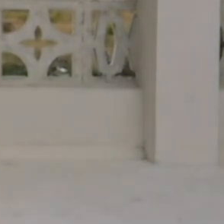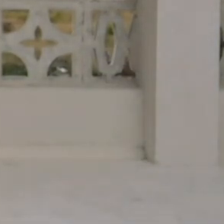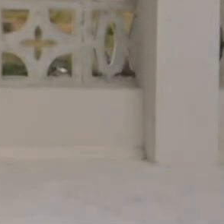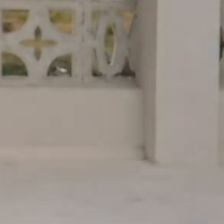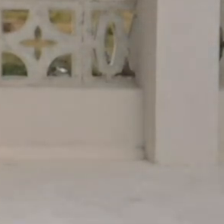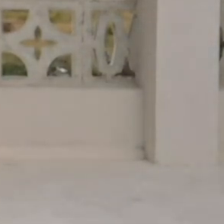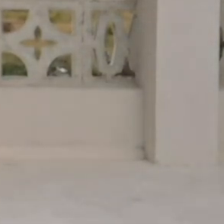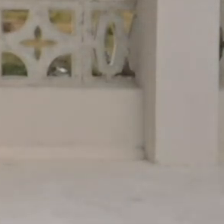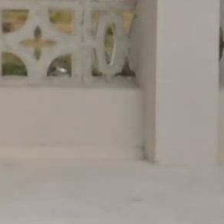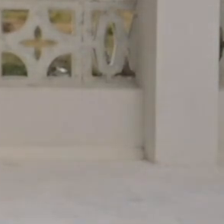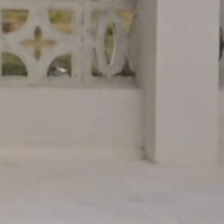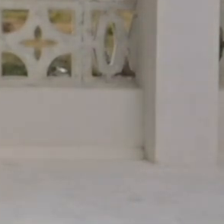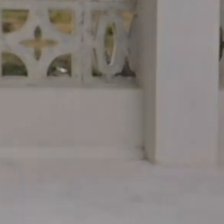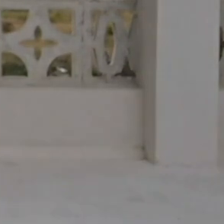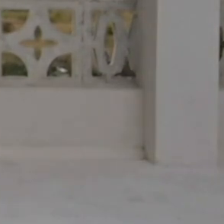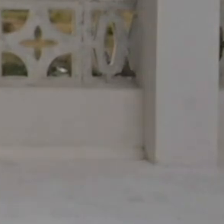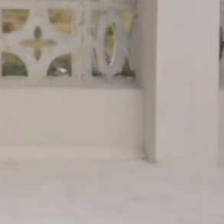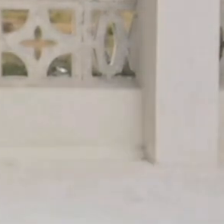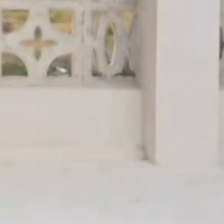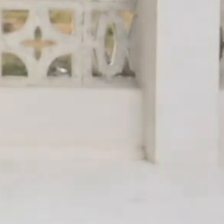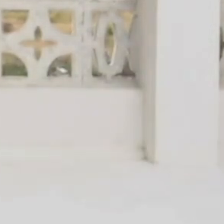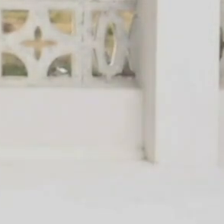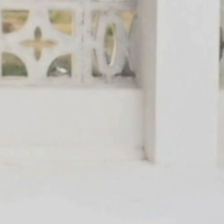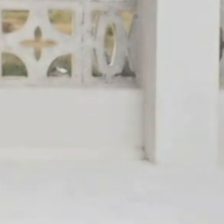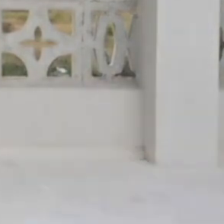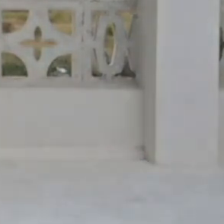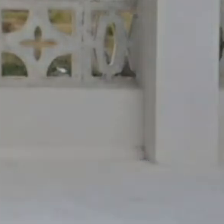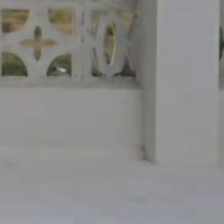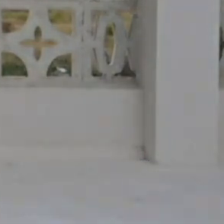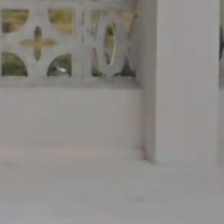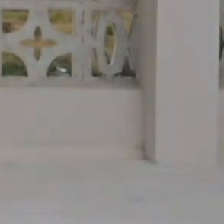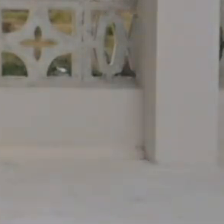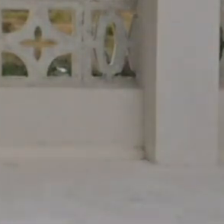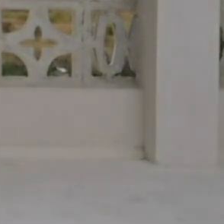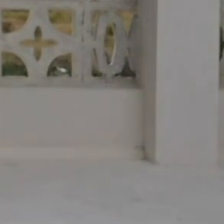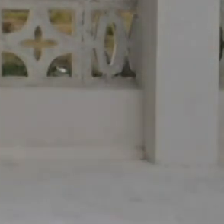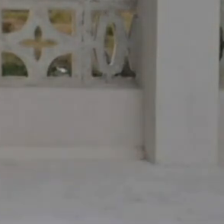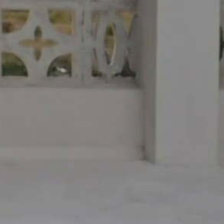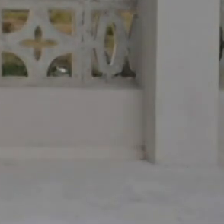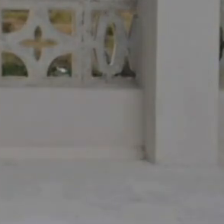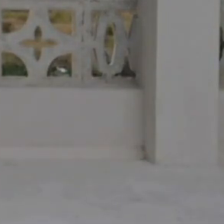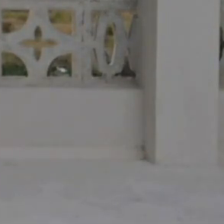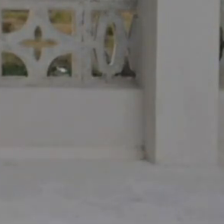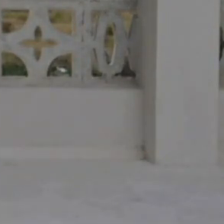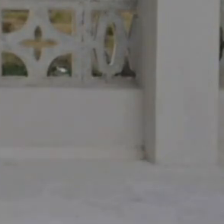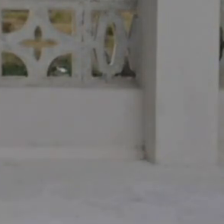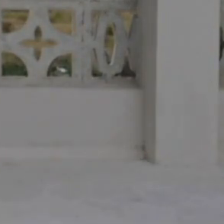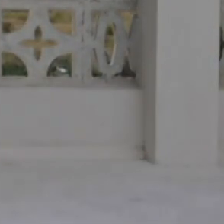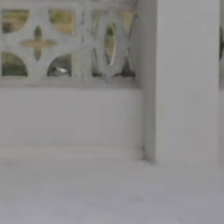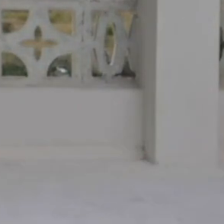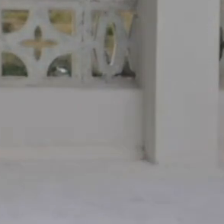ejercicio y terminamos. Venga.